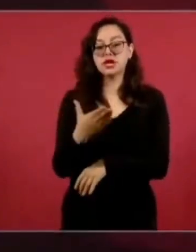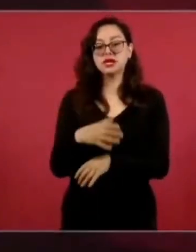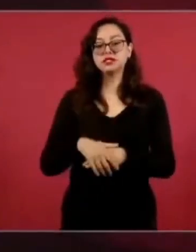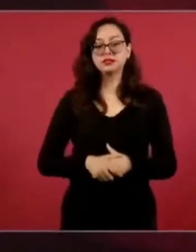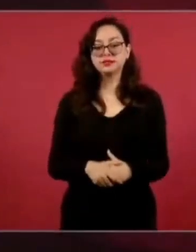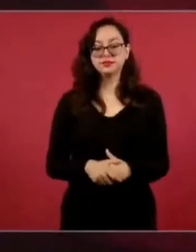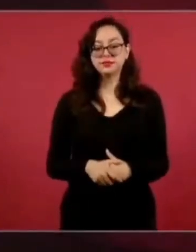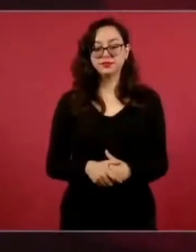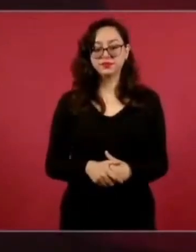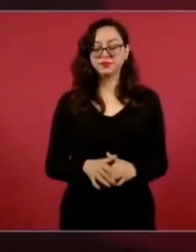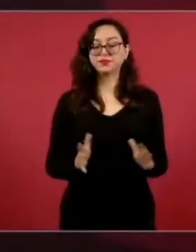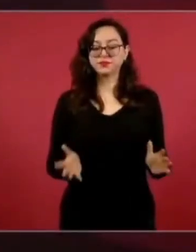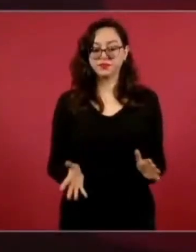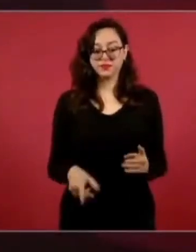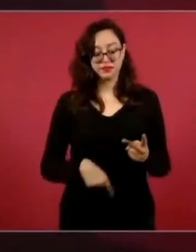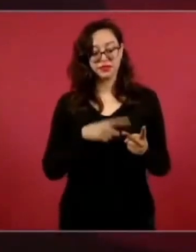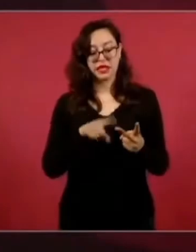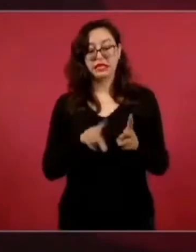de la salud,